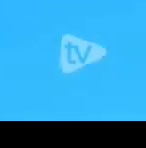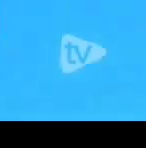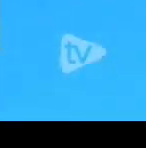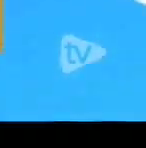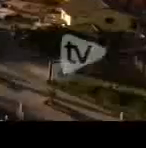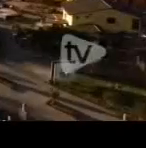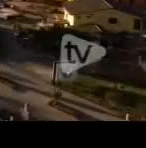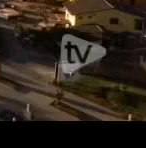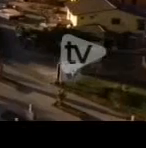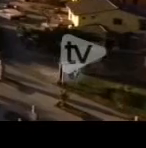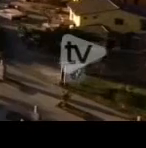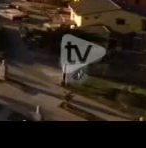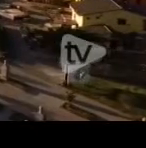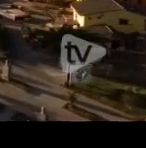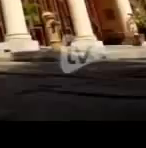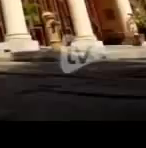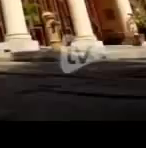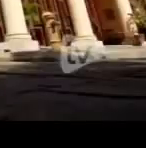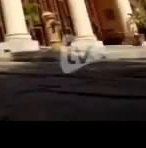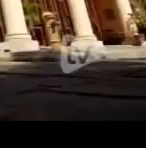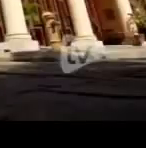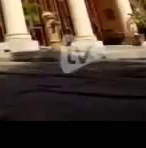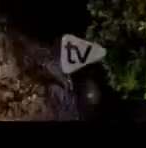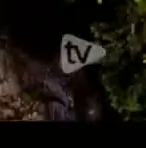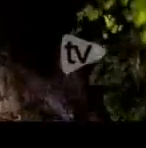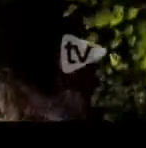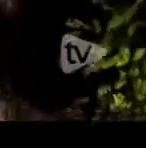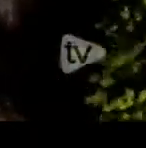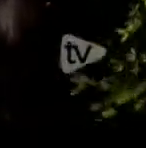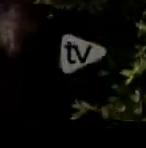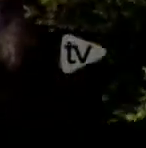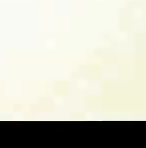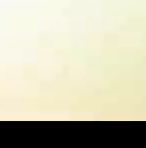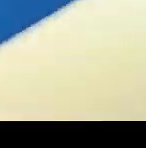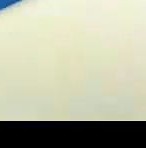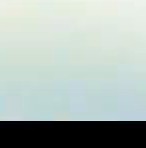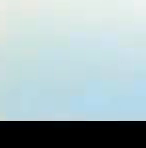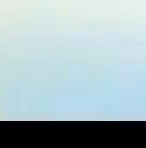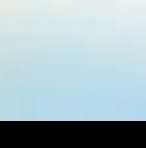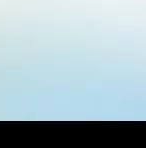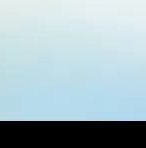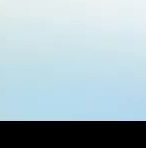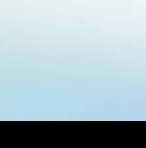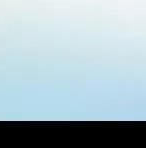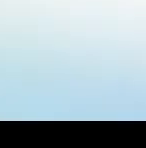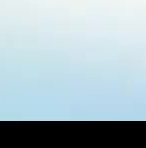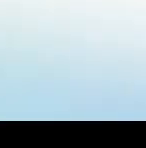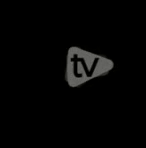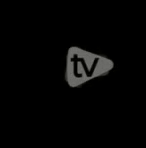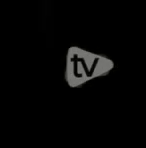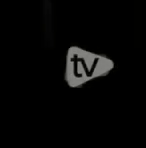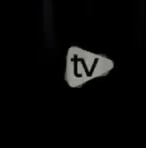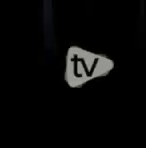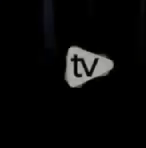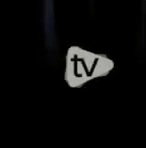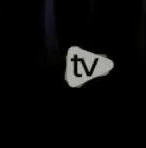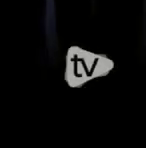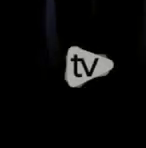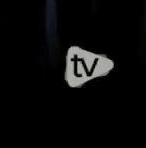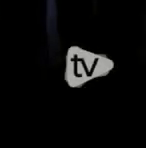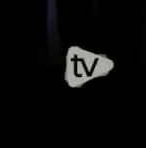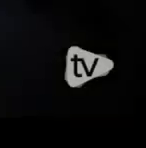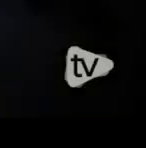semana, los sábados y domingos a las 7:30 de la mañana y 1:30 de la tarde, por Ecuador TV.